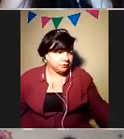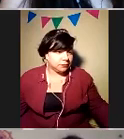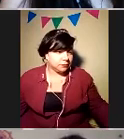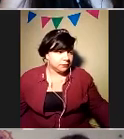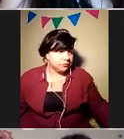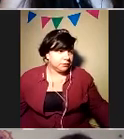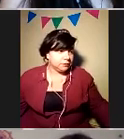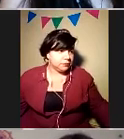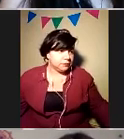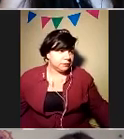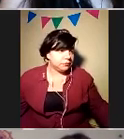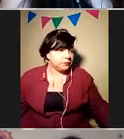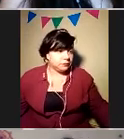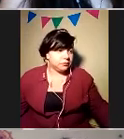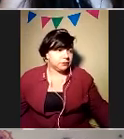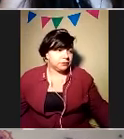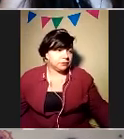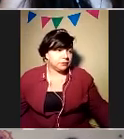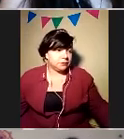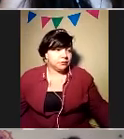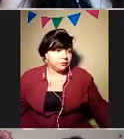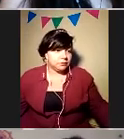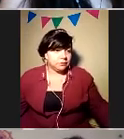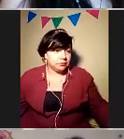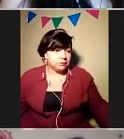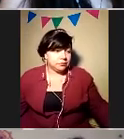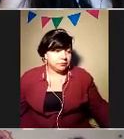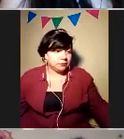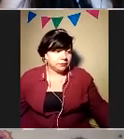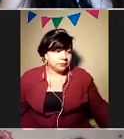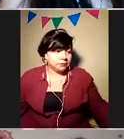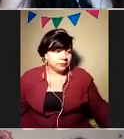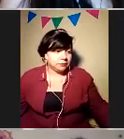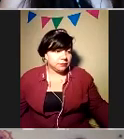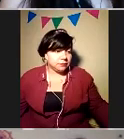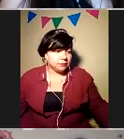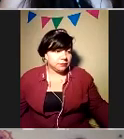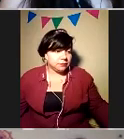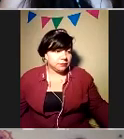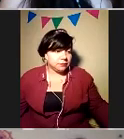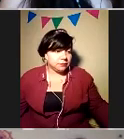de la sociedad y oye, qué consciente eres, pero